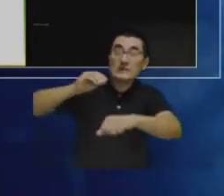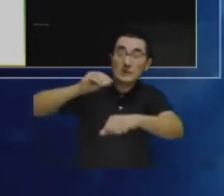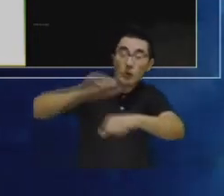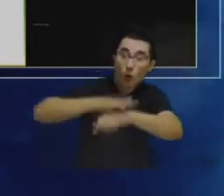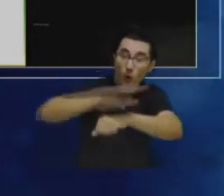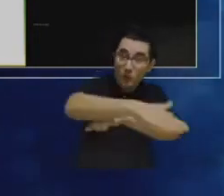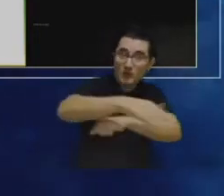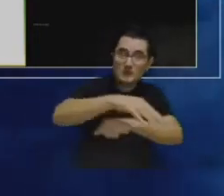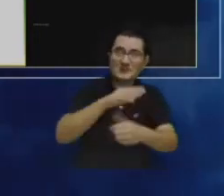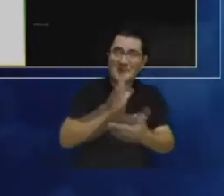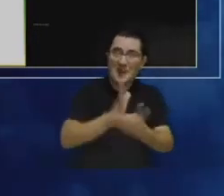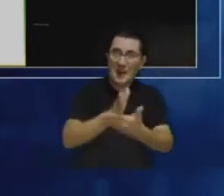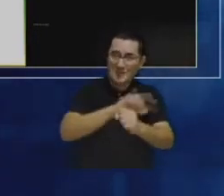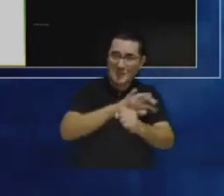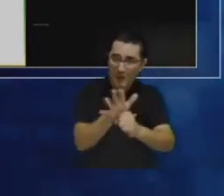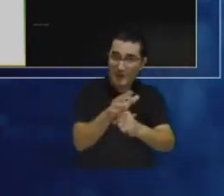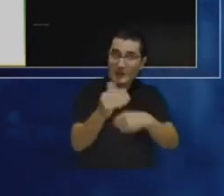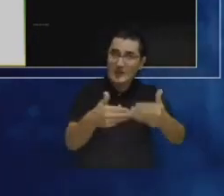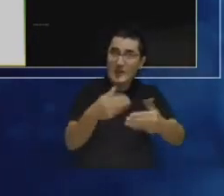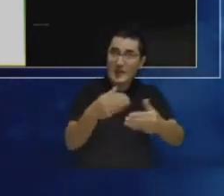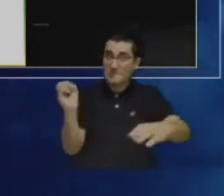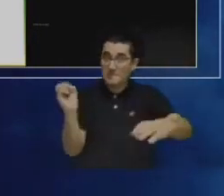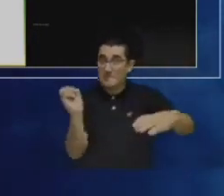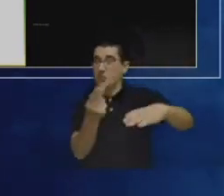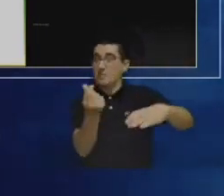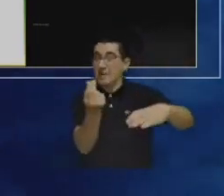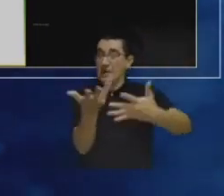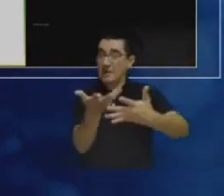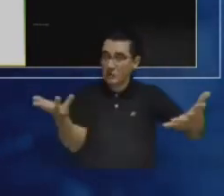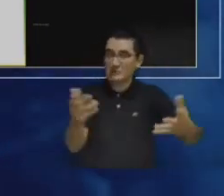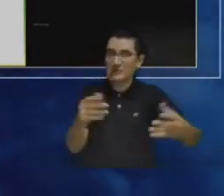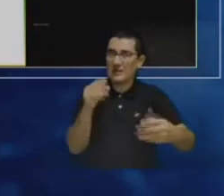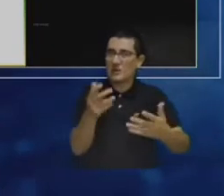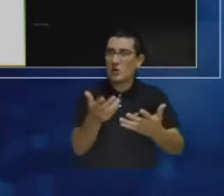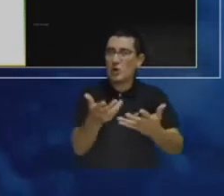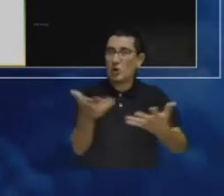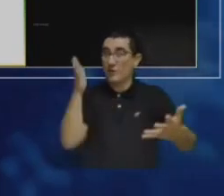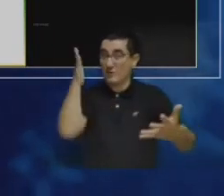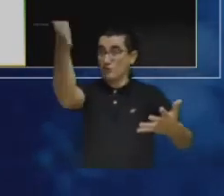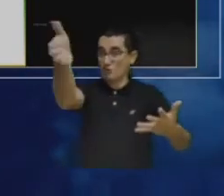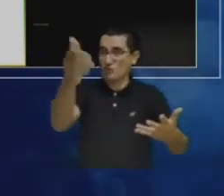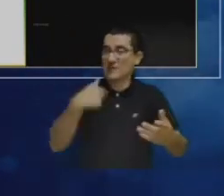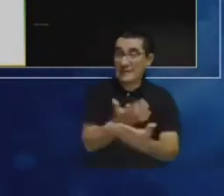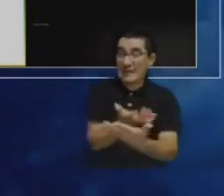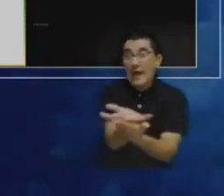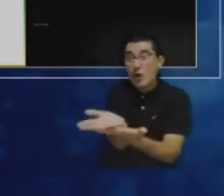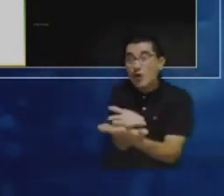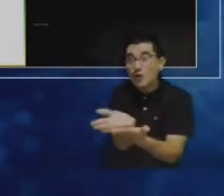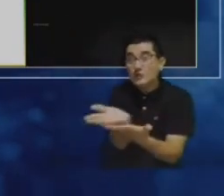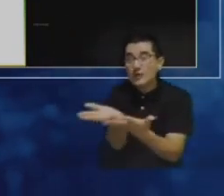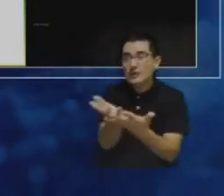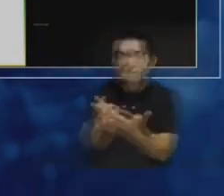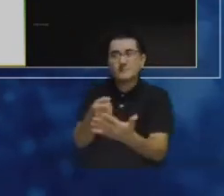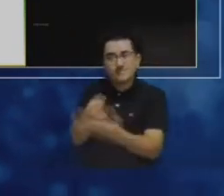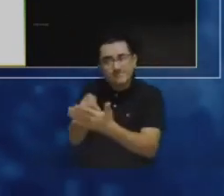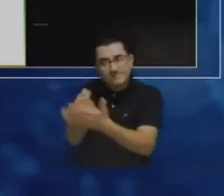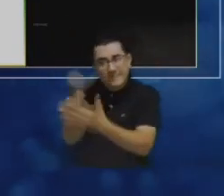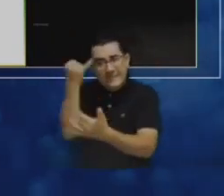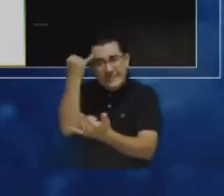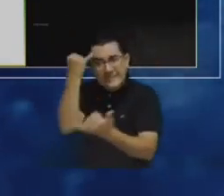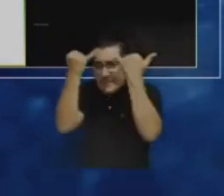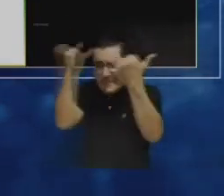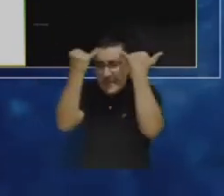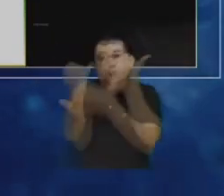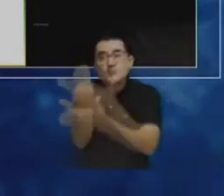mitigación de los efectos futuros, y es básicamente que ellos dan una recomendación, y es promover soluciones innovadoras para proporcionar cobertura en